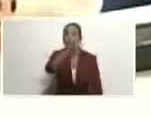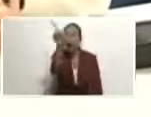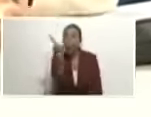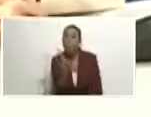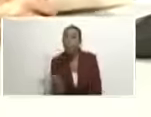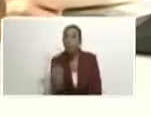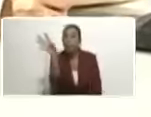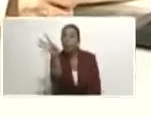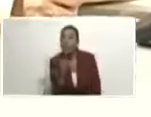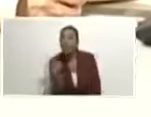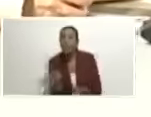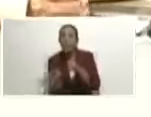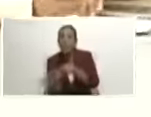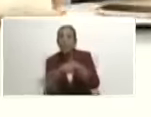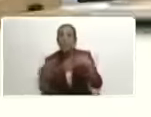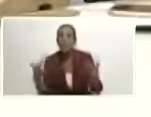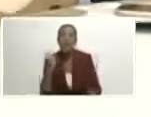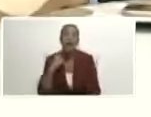Esequiba.